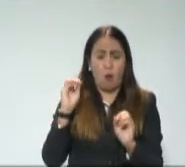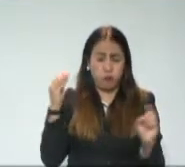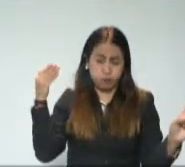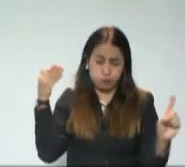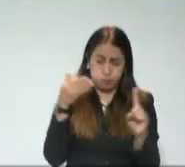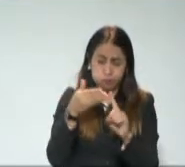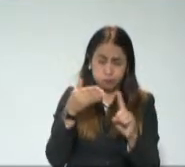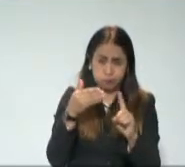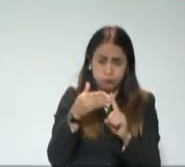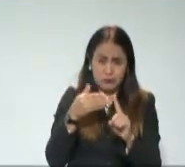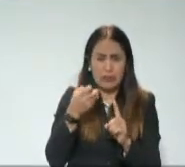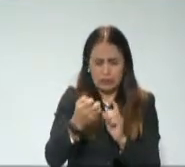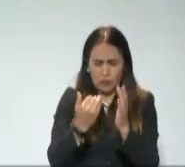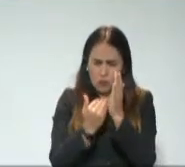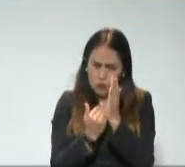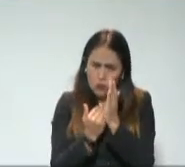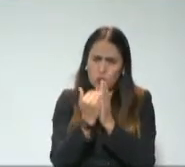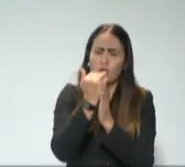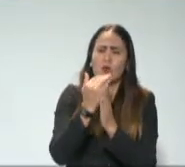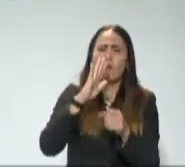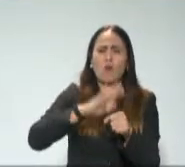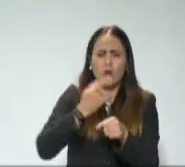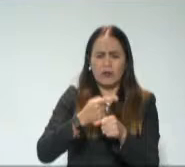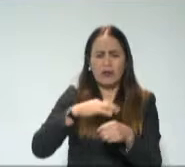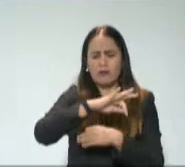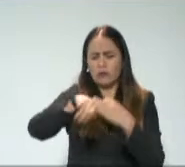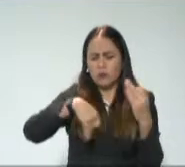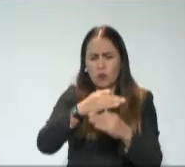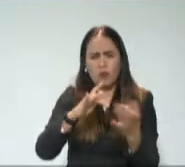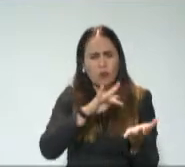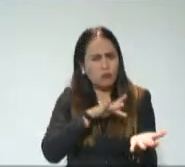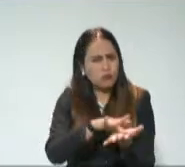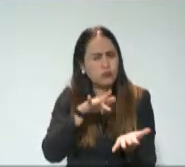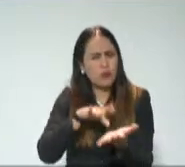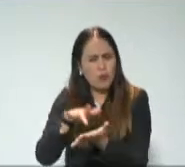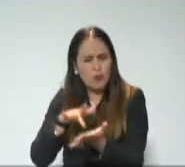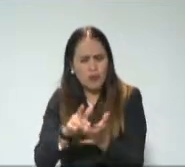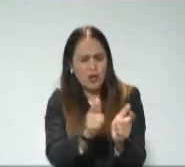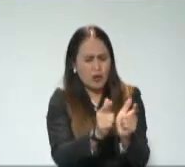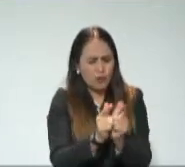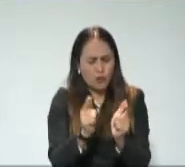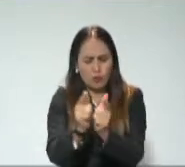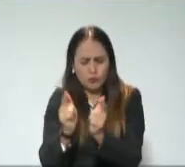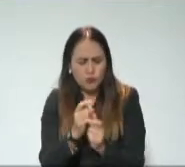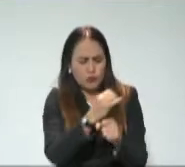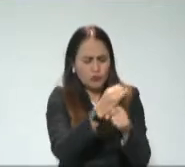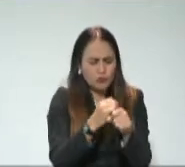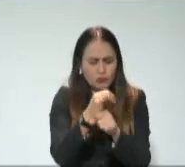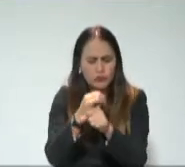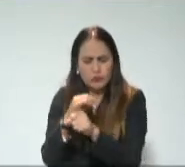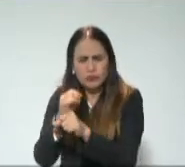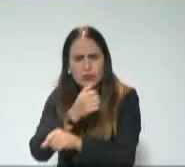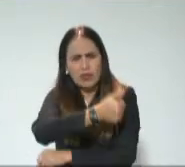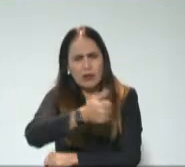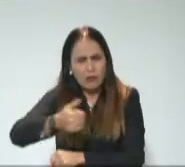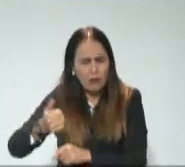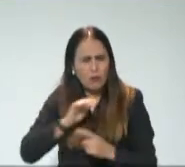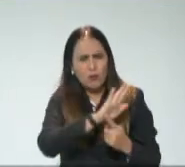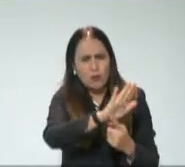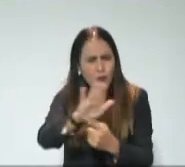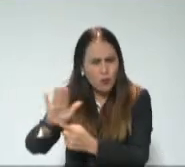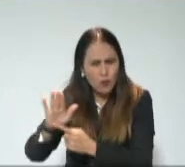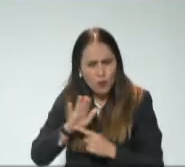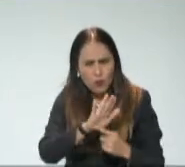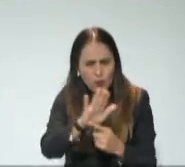han dado justamente por la cooperación que se tienen entre los distintos grupos que producen información genómica de